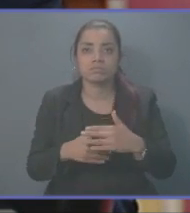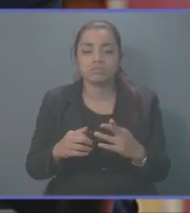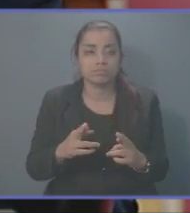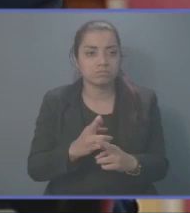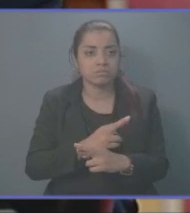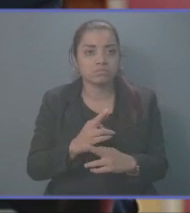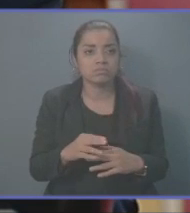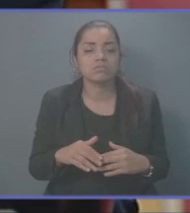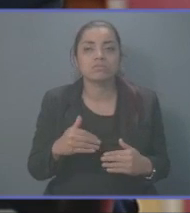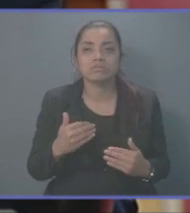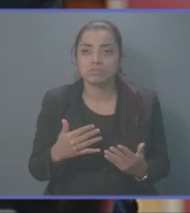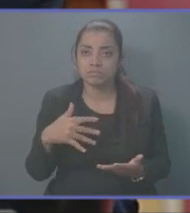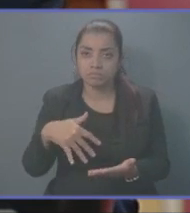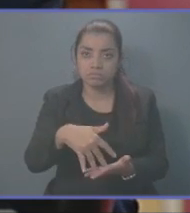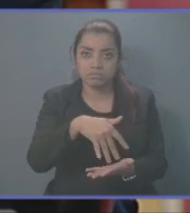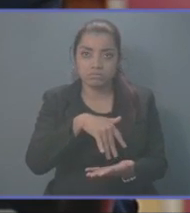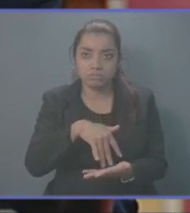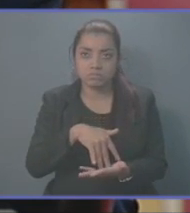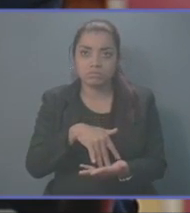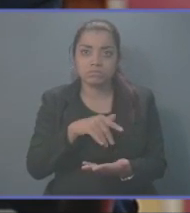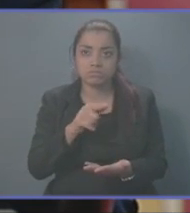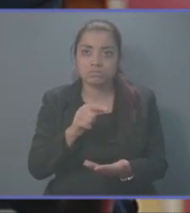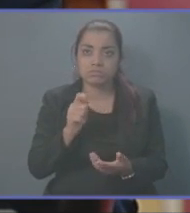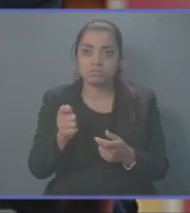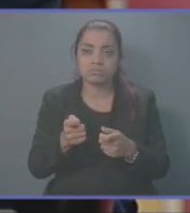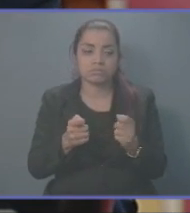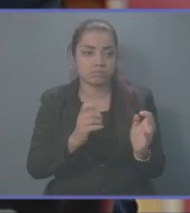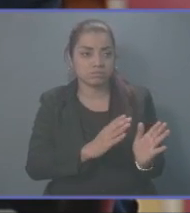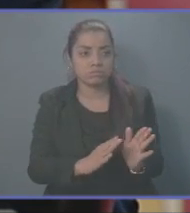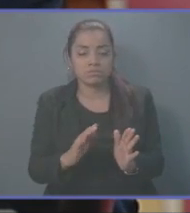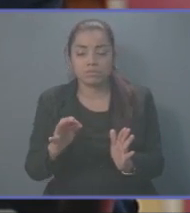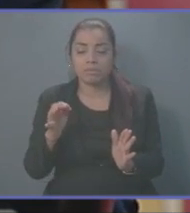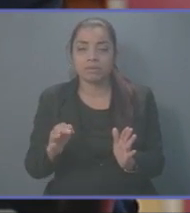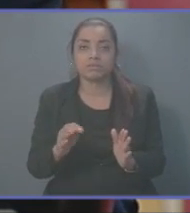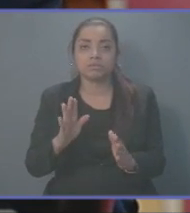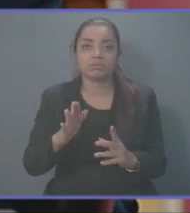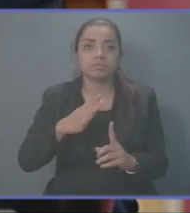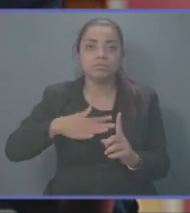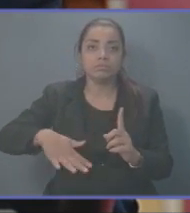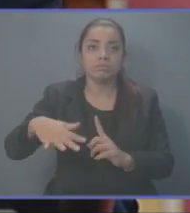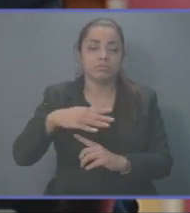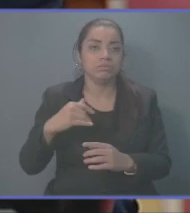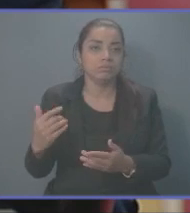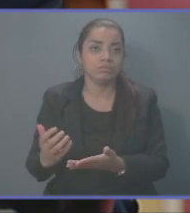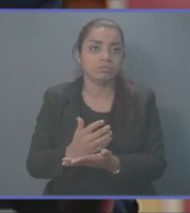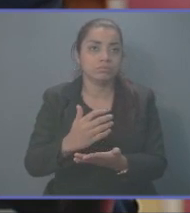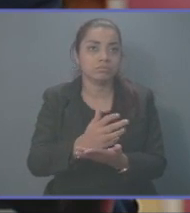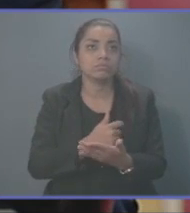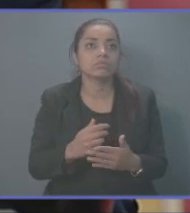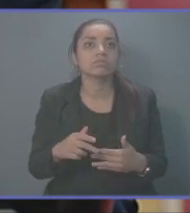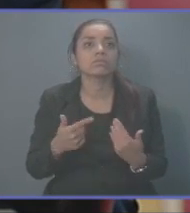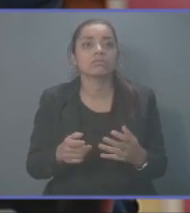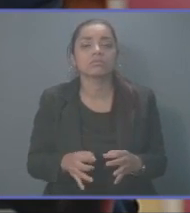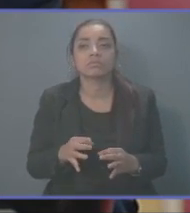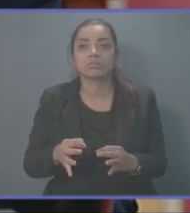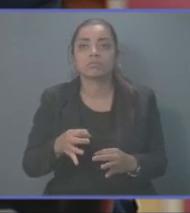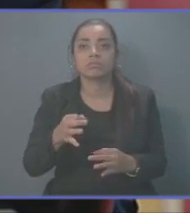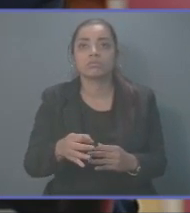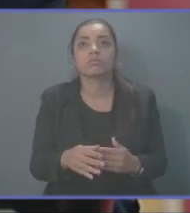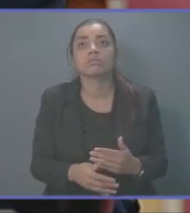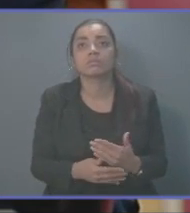para que los contribuyentes regularizaran su situación tributaria, la cual tuvo prórrogas. Sin